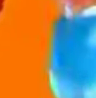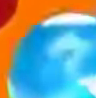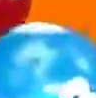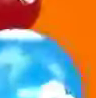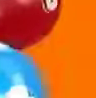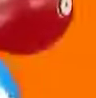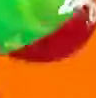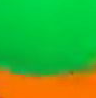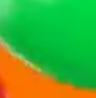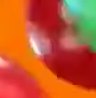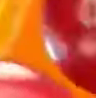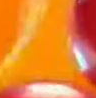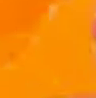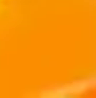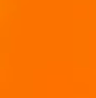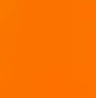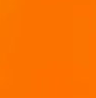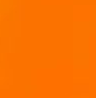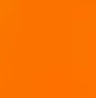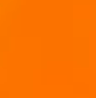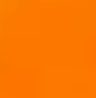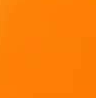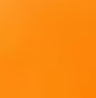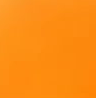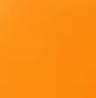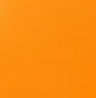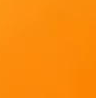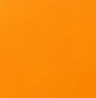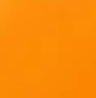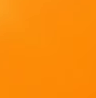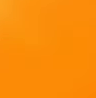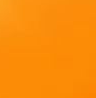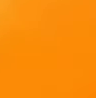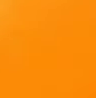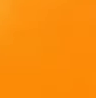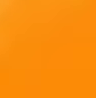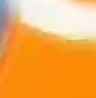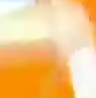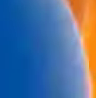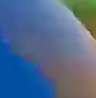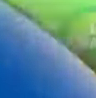cumplir tus sueños. Bienvenidos al sorteo TO.